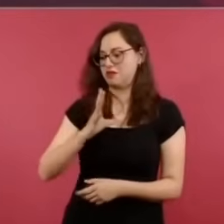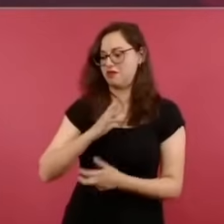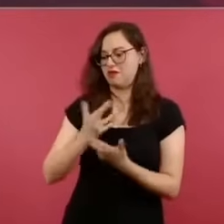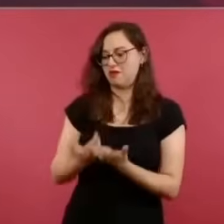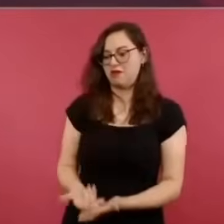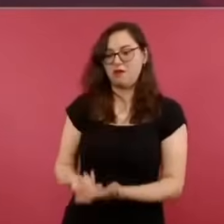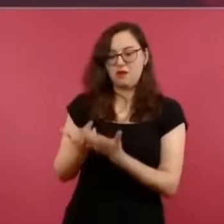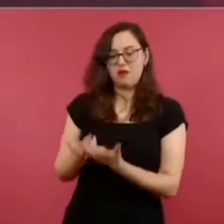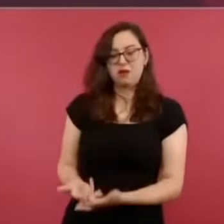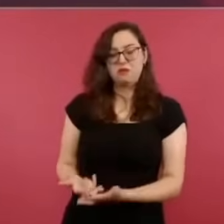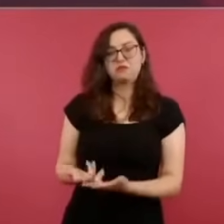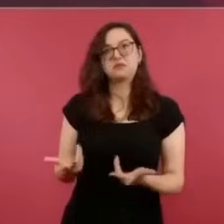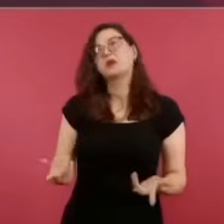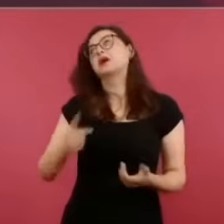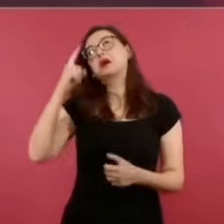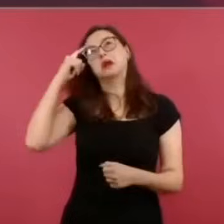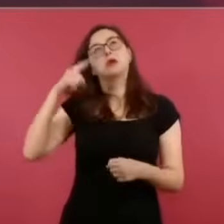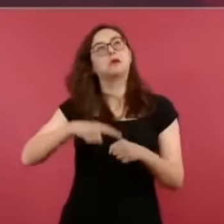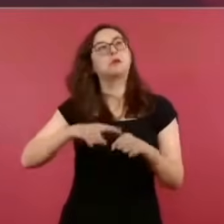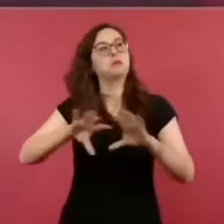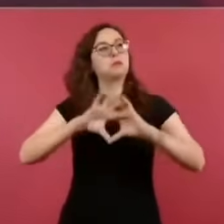Tienen petróleo 20 países,